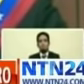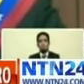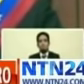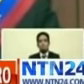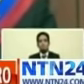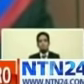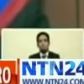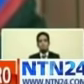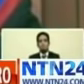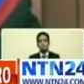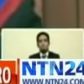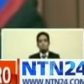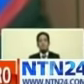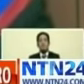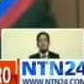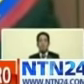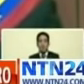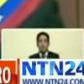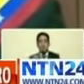este evento